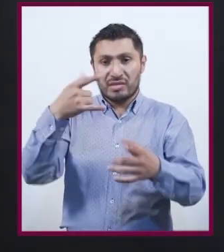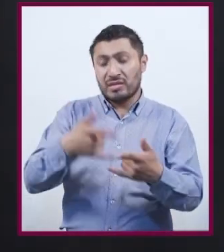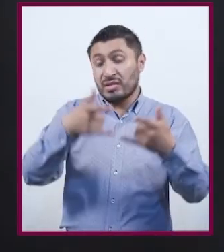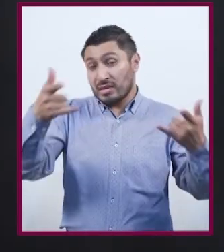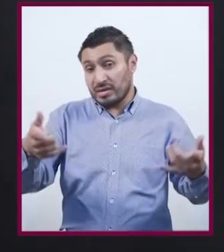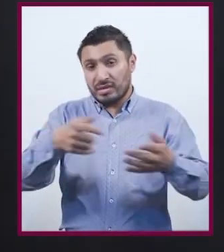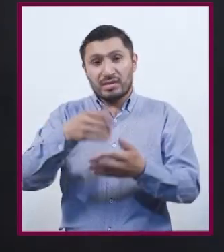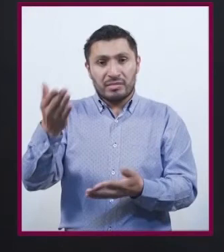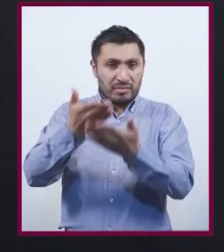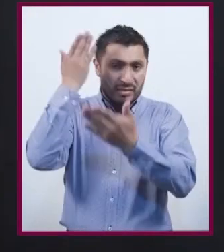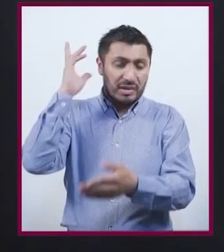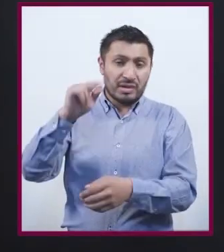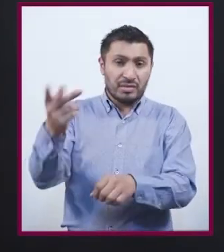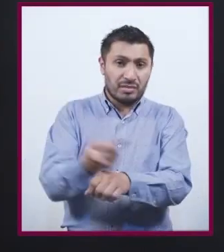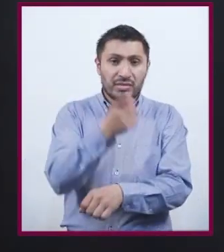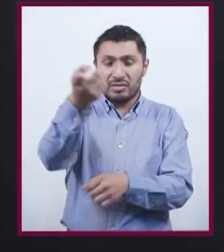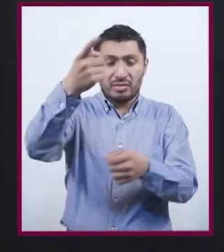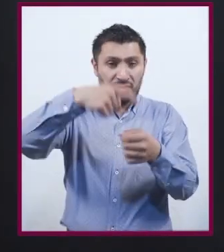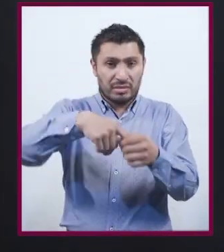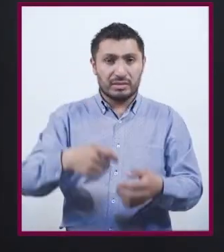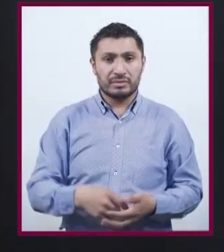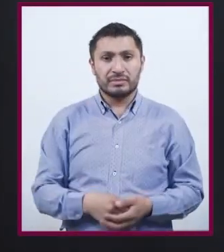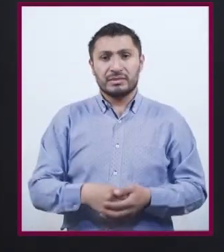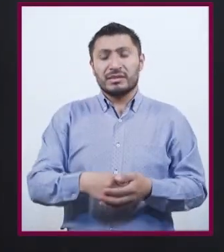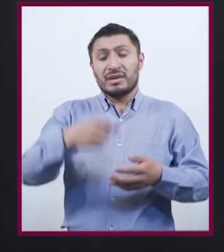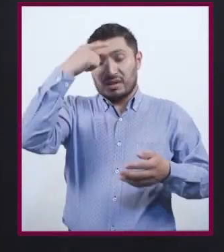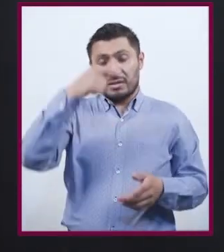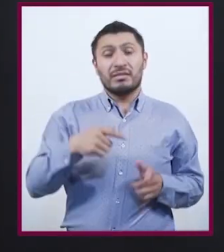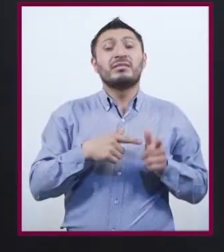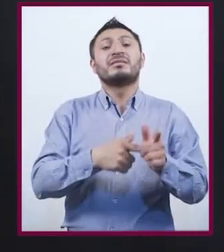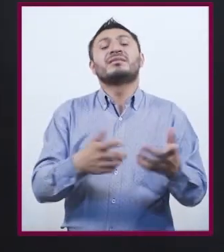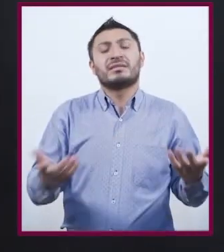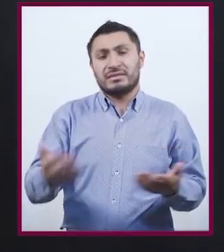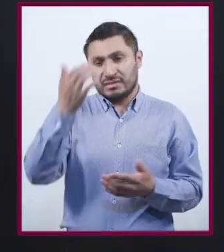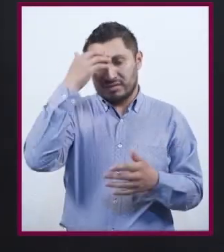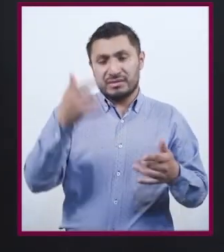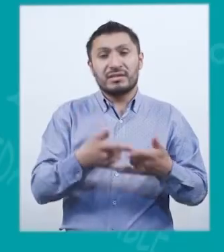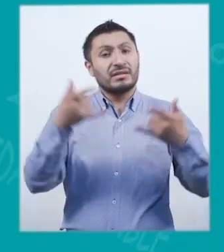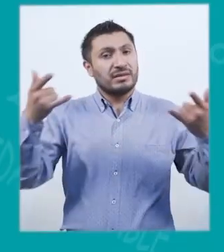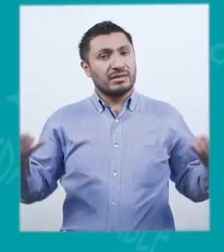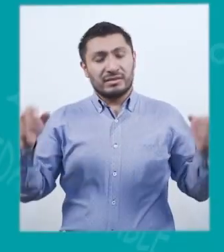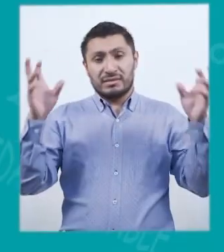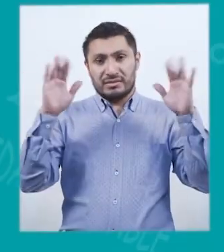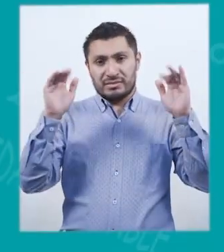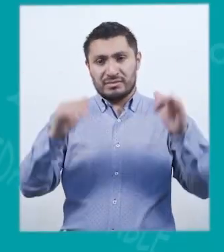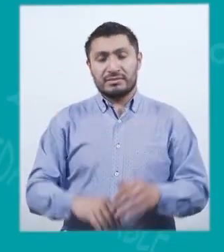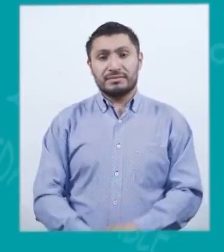pasado no ha pasado. Conéctate para seguir haciendo conciencia histórica. Hasta la próxima.